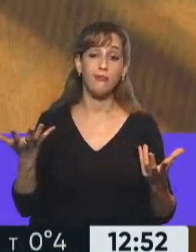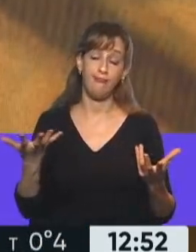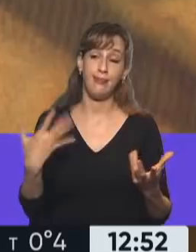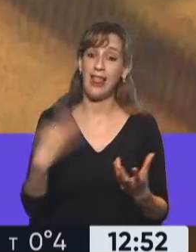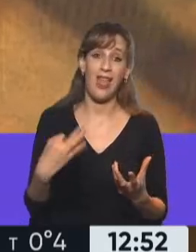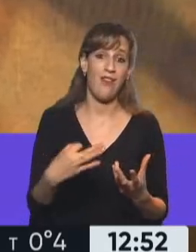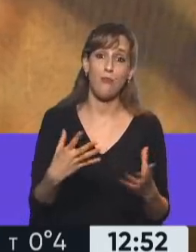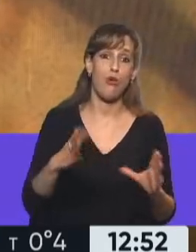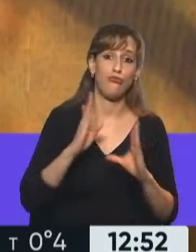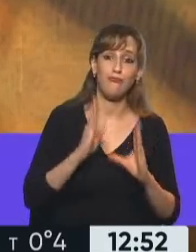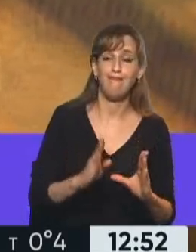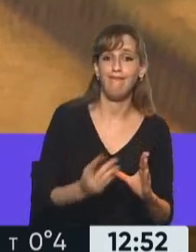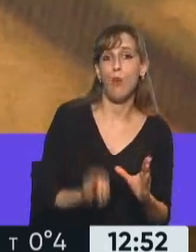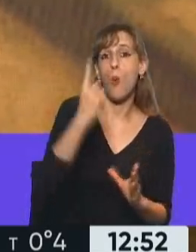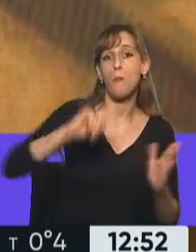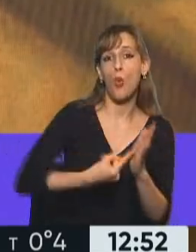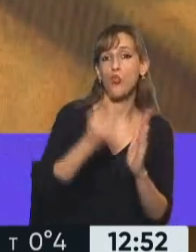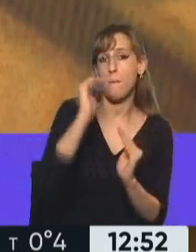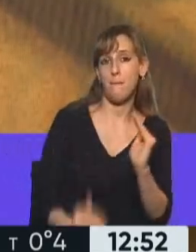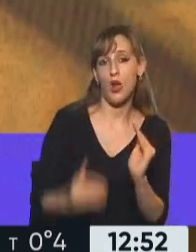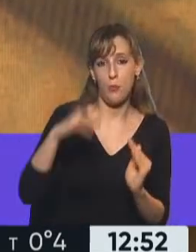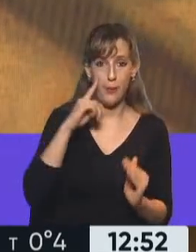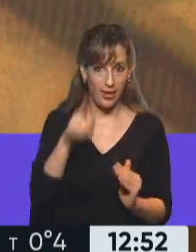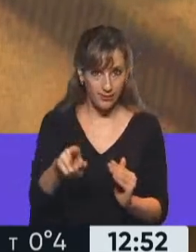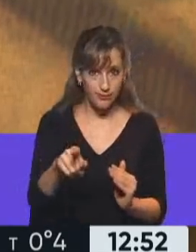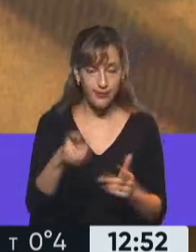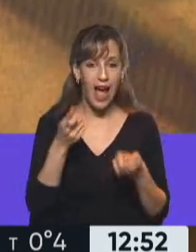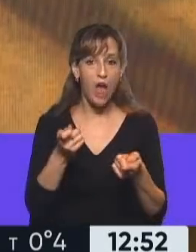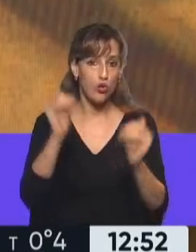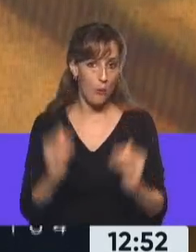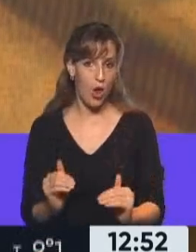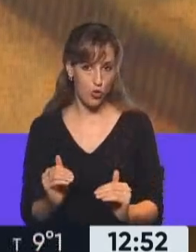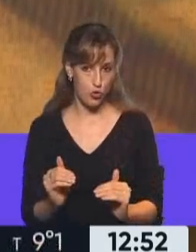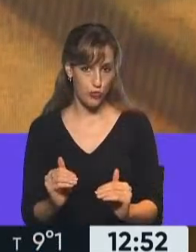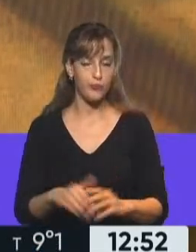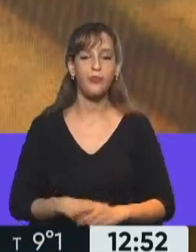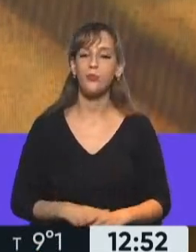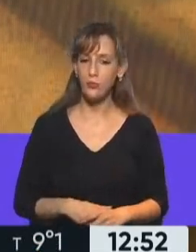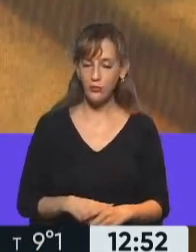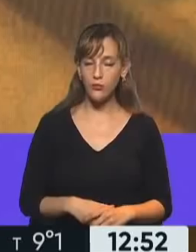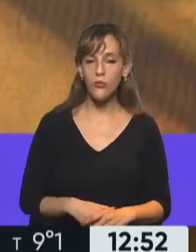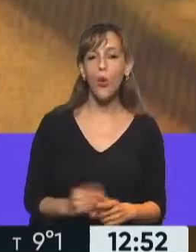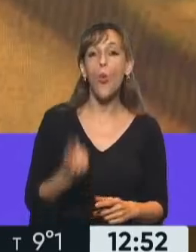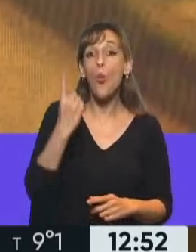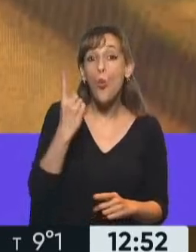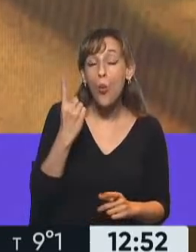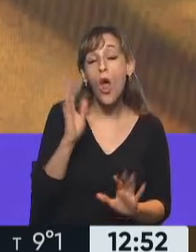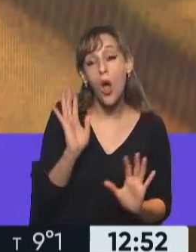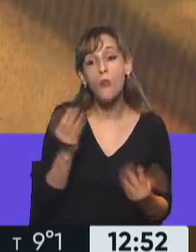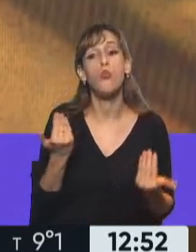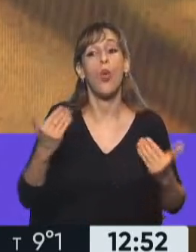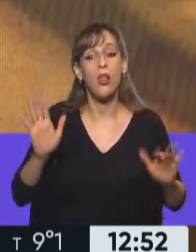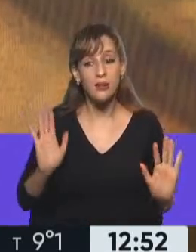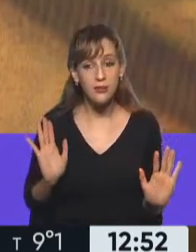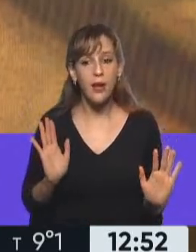significativamente, al menos por un punto. Uno de los ejes que básicamente es la posibilidad más real de llegar a ese número es que